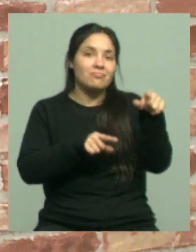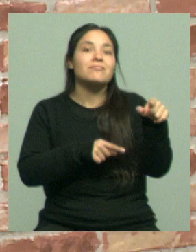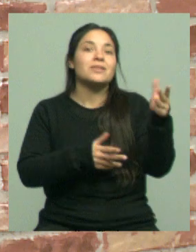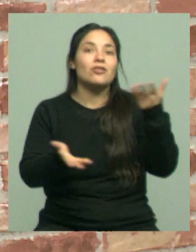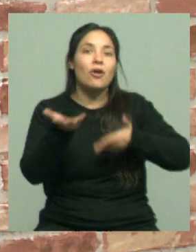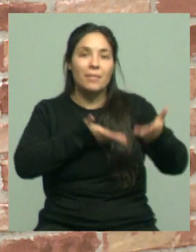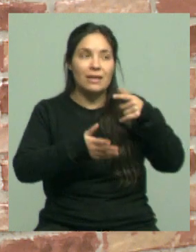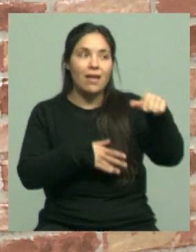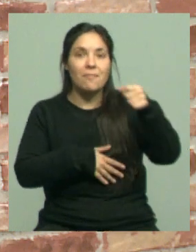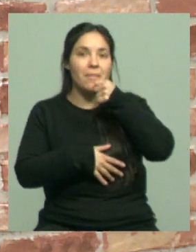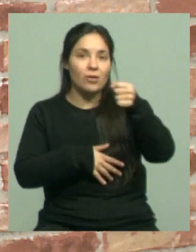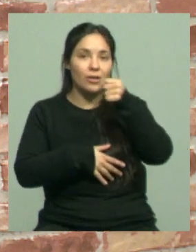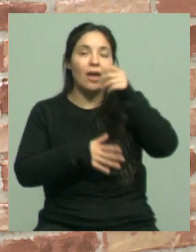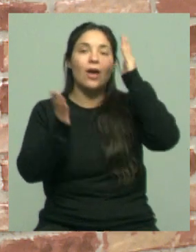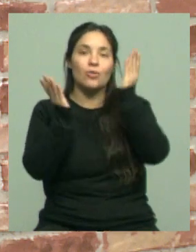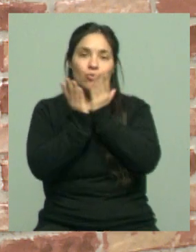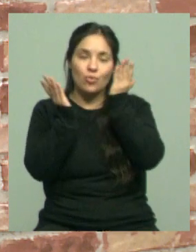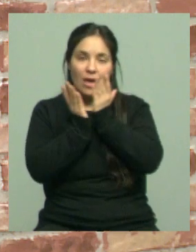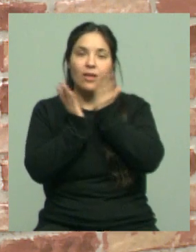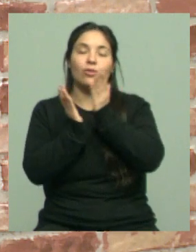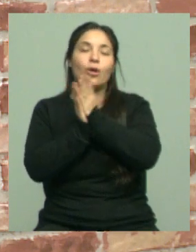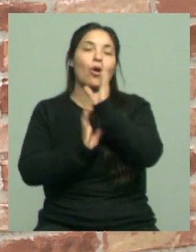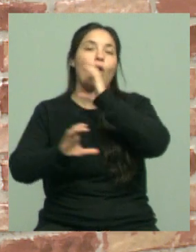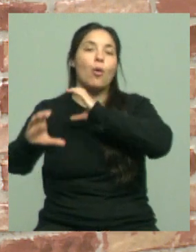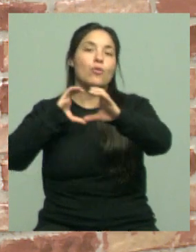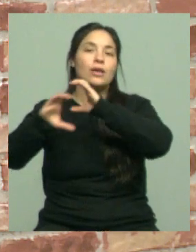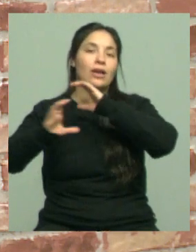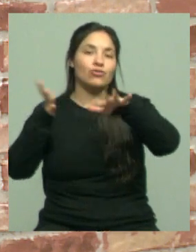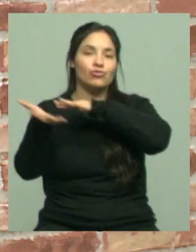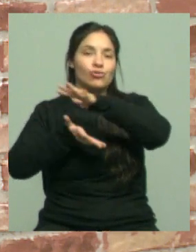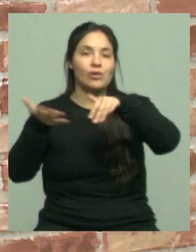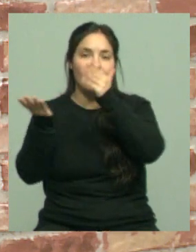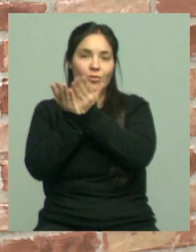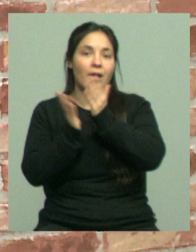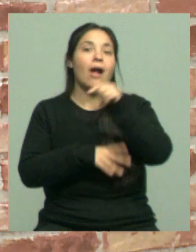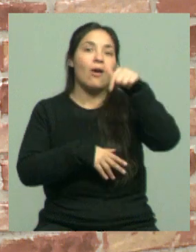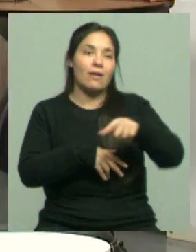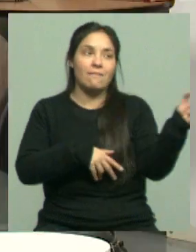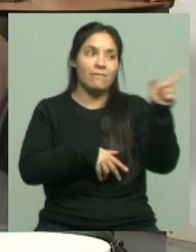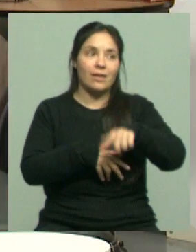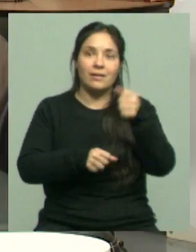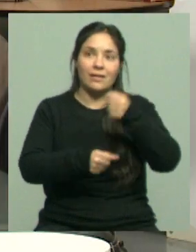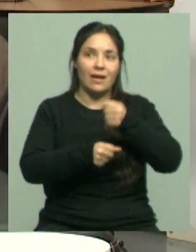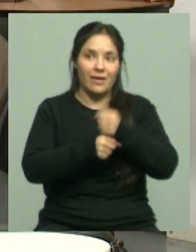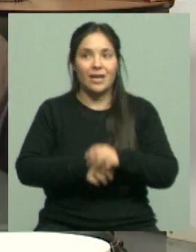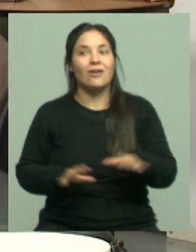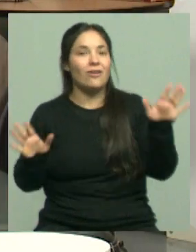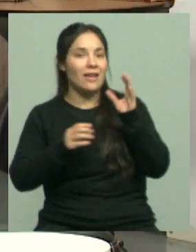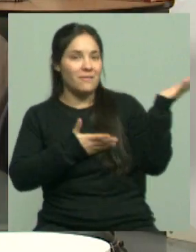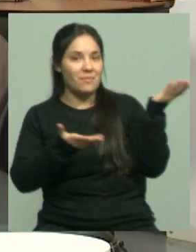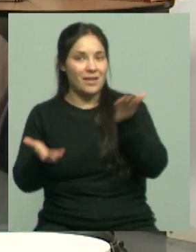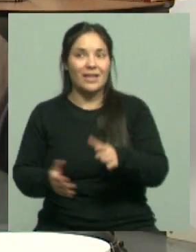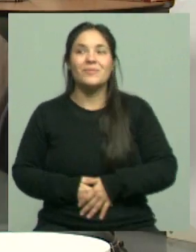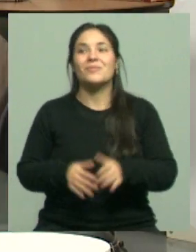es periodista, está estudiando comunicación social y bueno, nos ha venido a dar una mano también aquí con nosotros, está trabajando. Celeste, bienvenida. Bueno, gracias